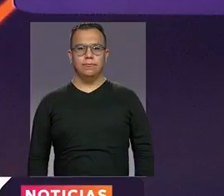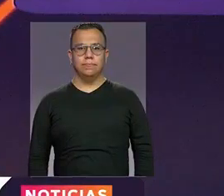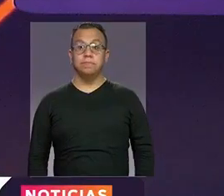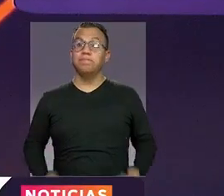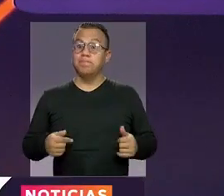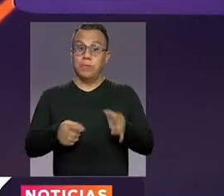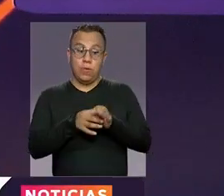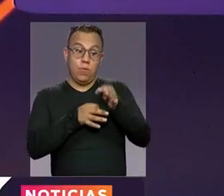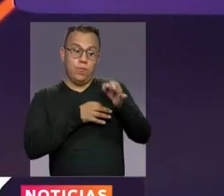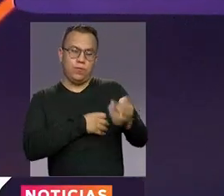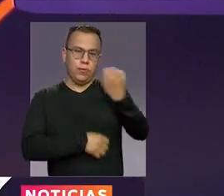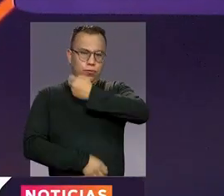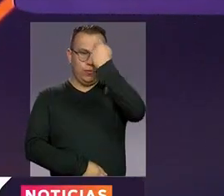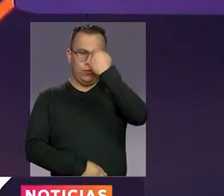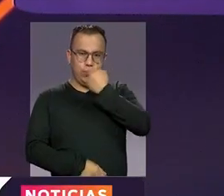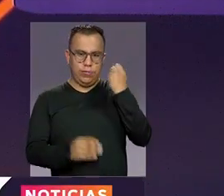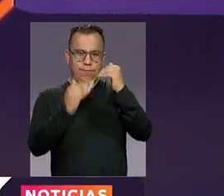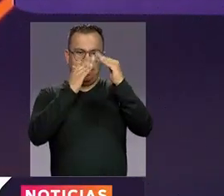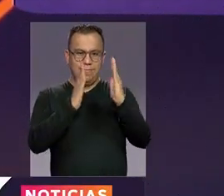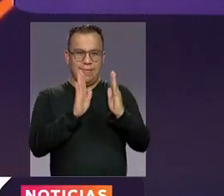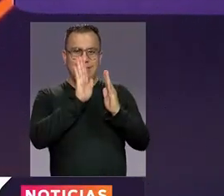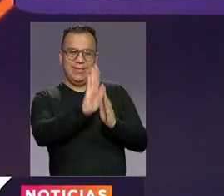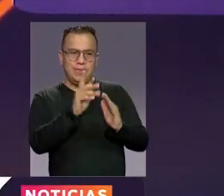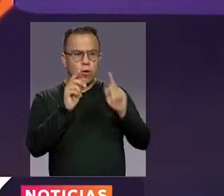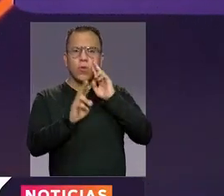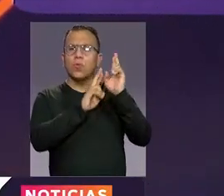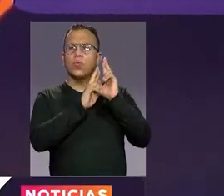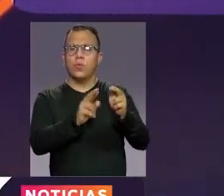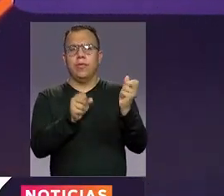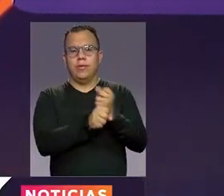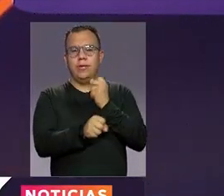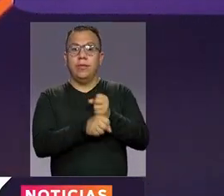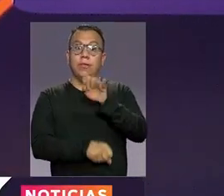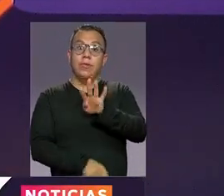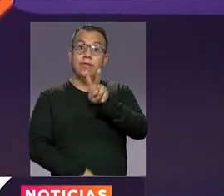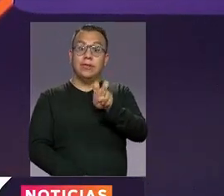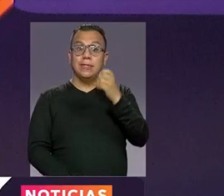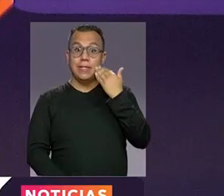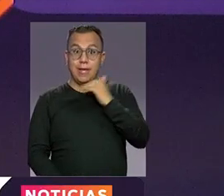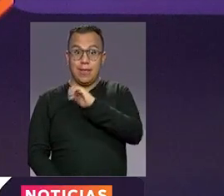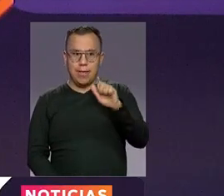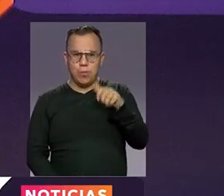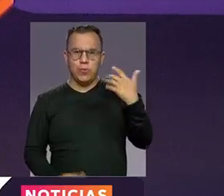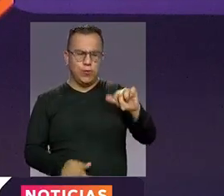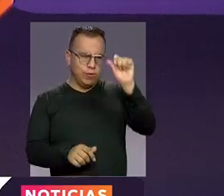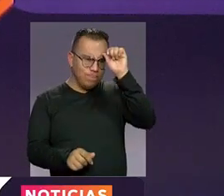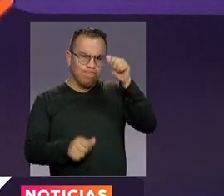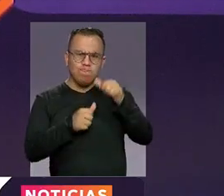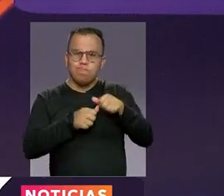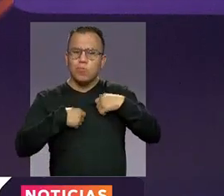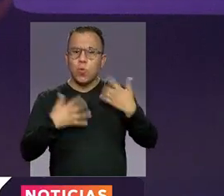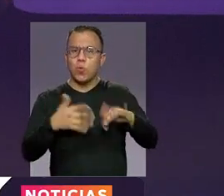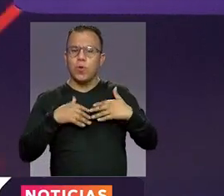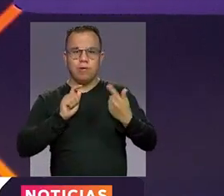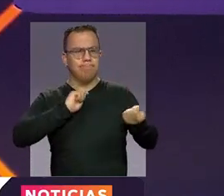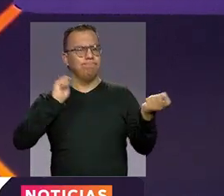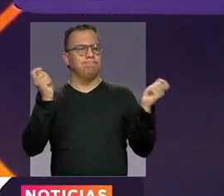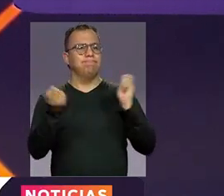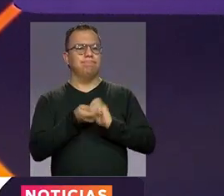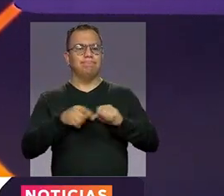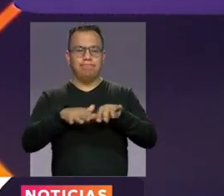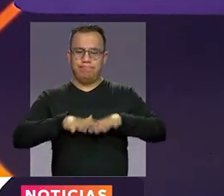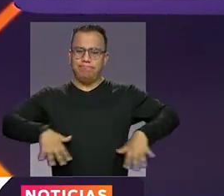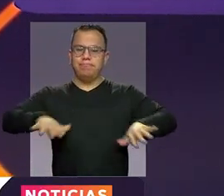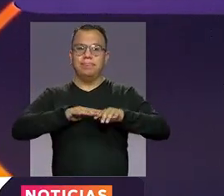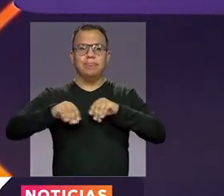Y en el municipio de Soacha, la Casa Ernestina Parra reconoció la labor de 47 mujeres que se han destacado por su aporte a la transformación del